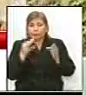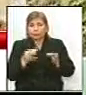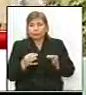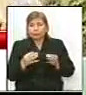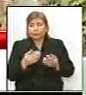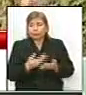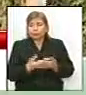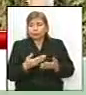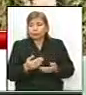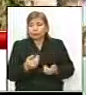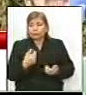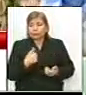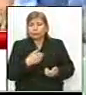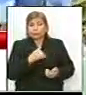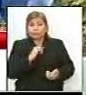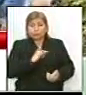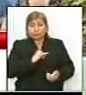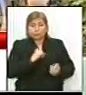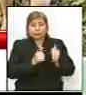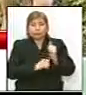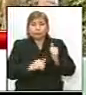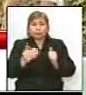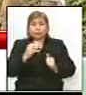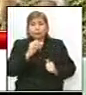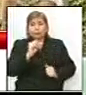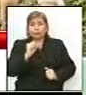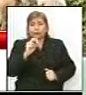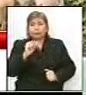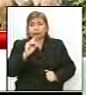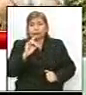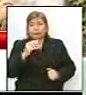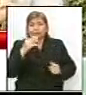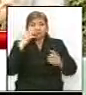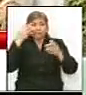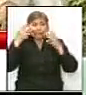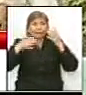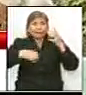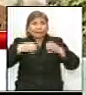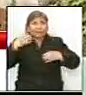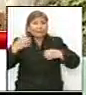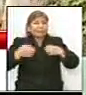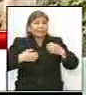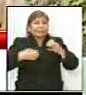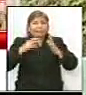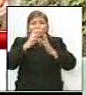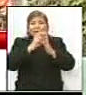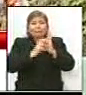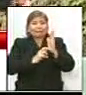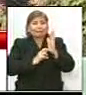efectivamente, Ñujanchik, hermanos, como Samugari, ilusionados con el proyecto